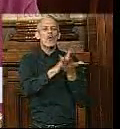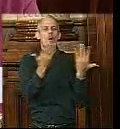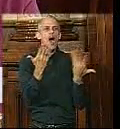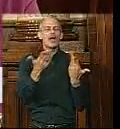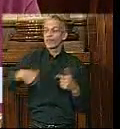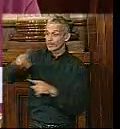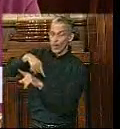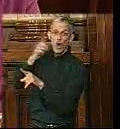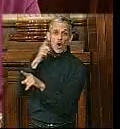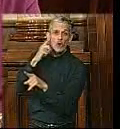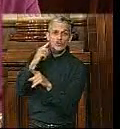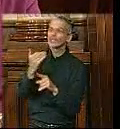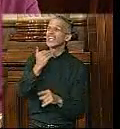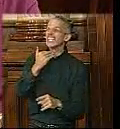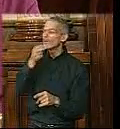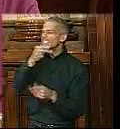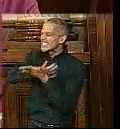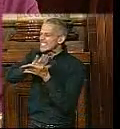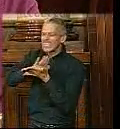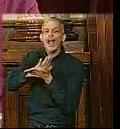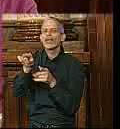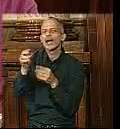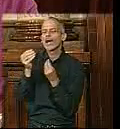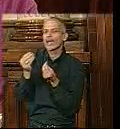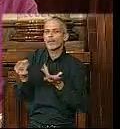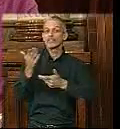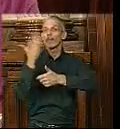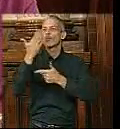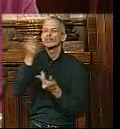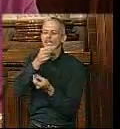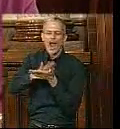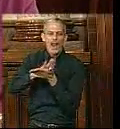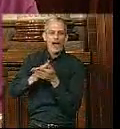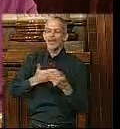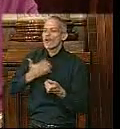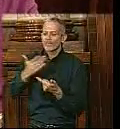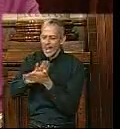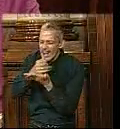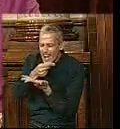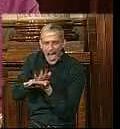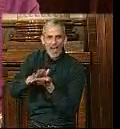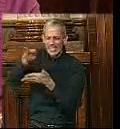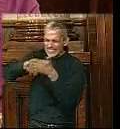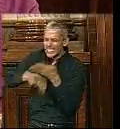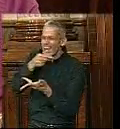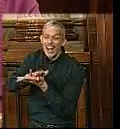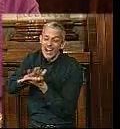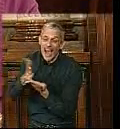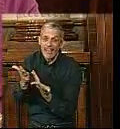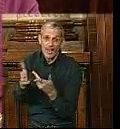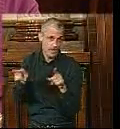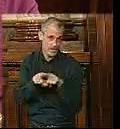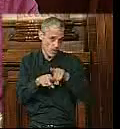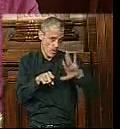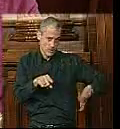¿qué sería de nuestra vida sin la literatura y sin los libros, y sin la poesía, y sin las novelas? Eso es lo que les pasa a los